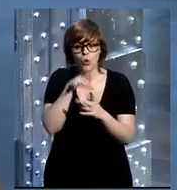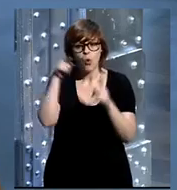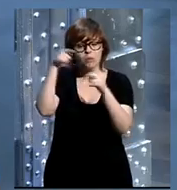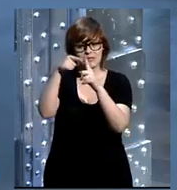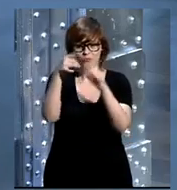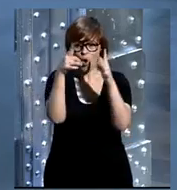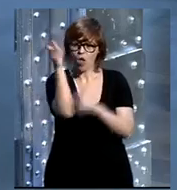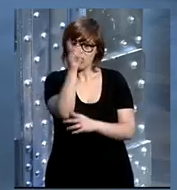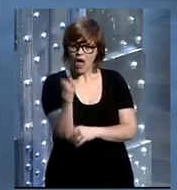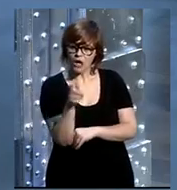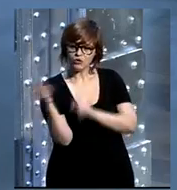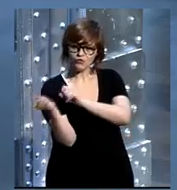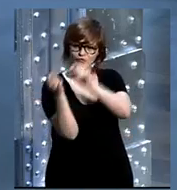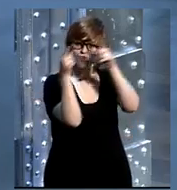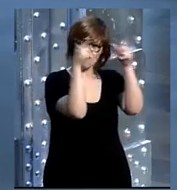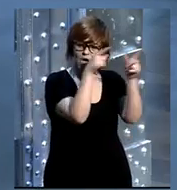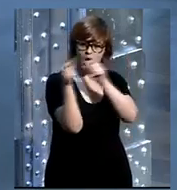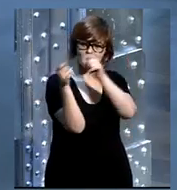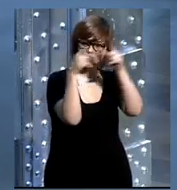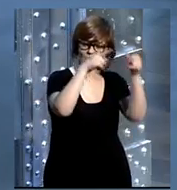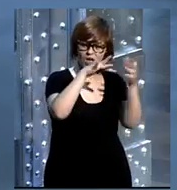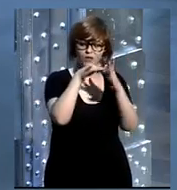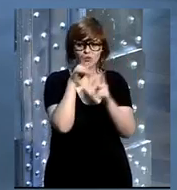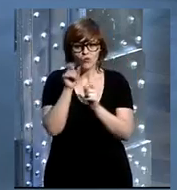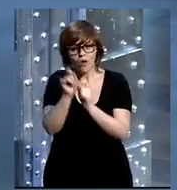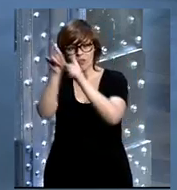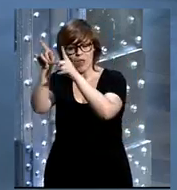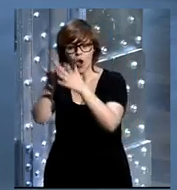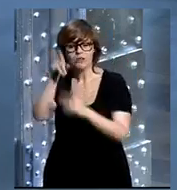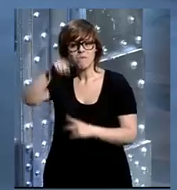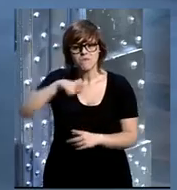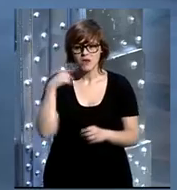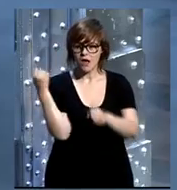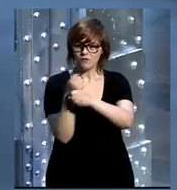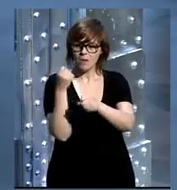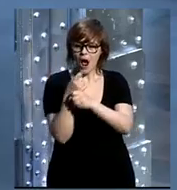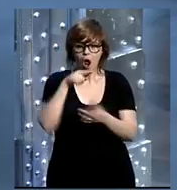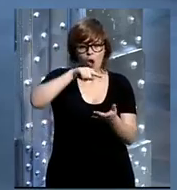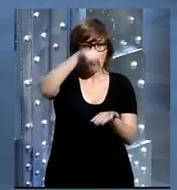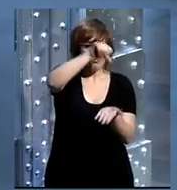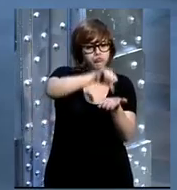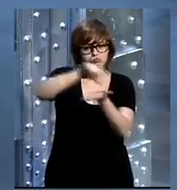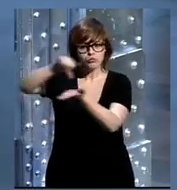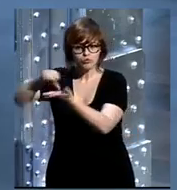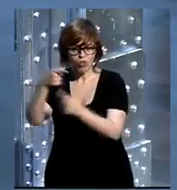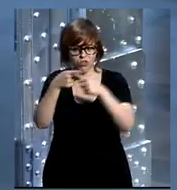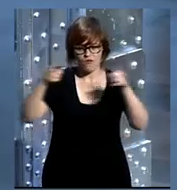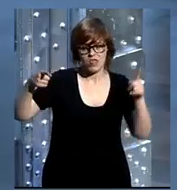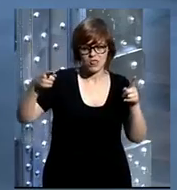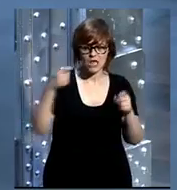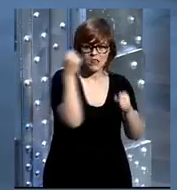migración de los datos, por tanto de la portabilidad, de la interoperabilidad básica al menos que exige